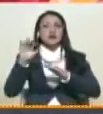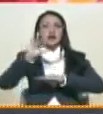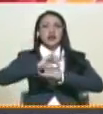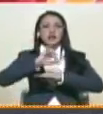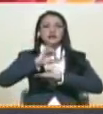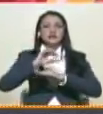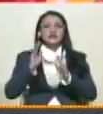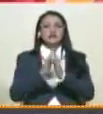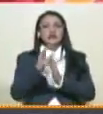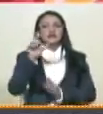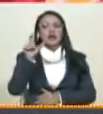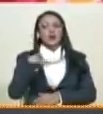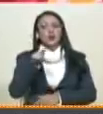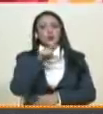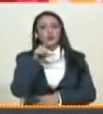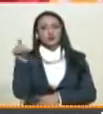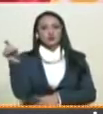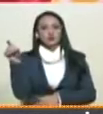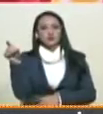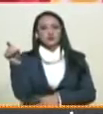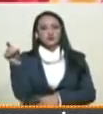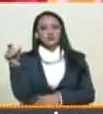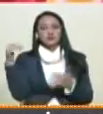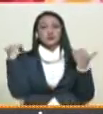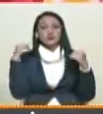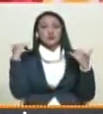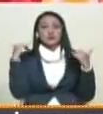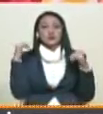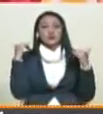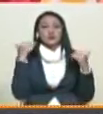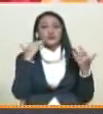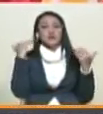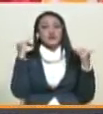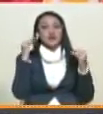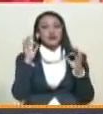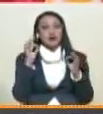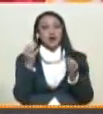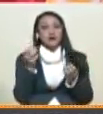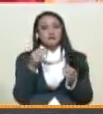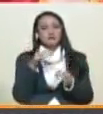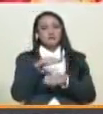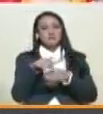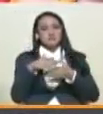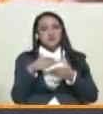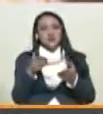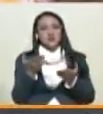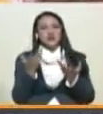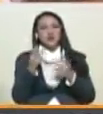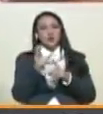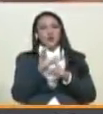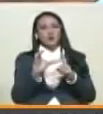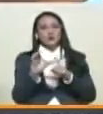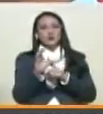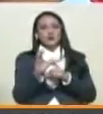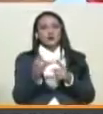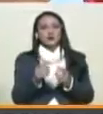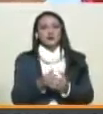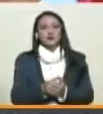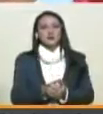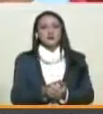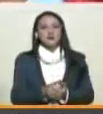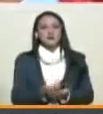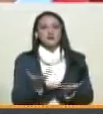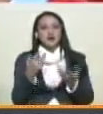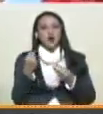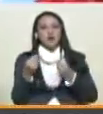de Pacairigua, donde se celebra la parranda de San Pedro. Y es por ello que vamos a conversar con el ministro del Poder Popular para la Cultura, Ernesto Villegas, para que nos comente cómo